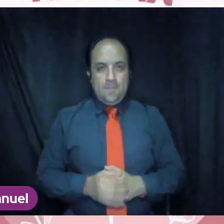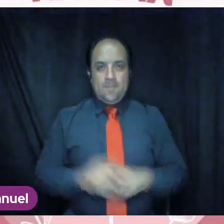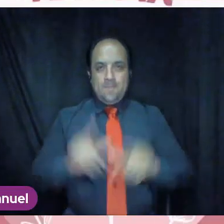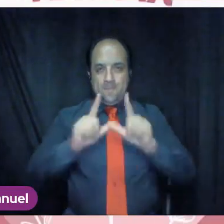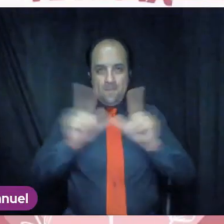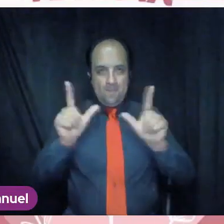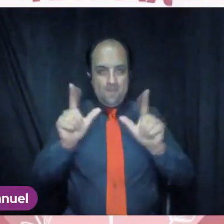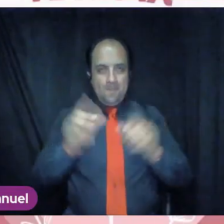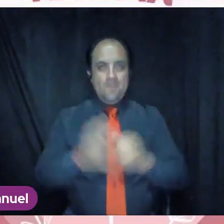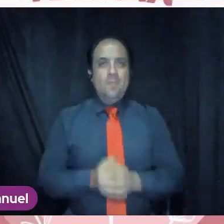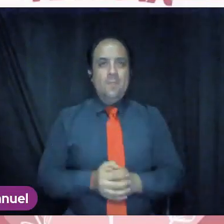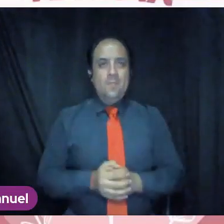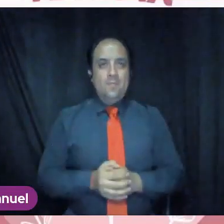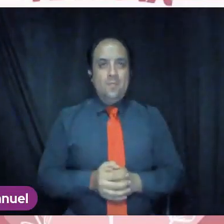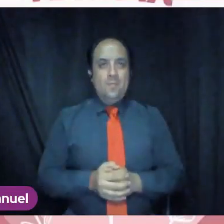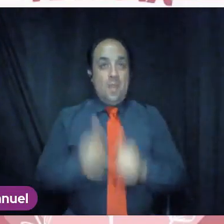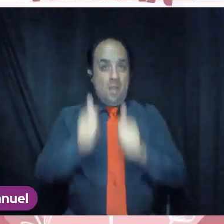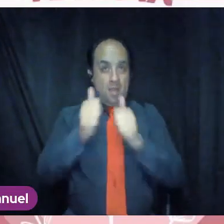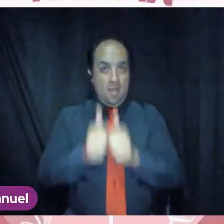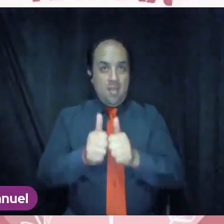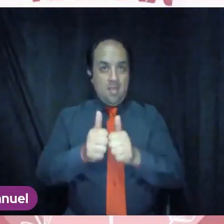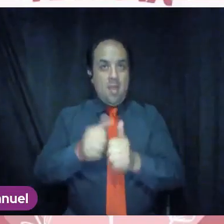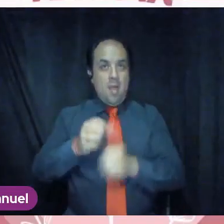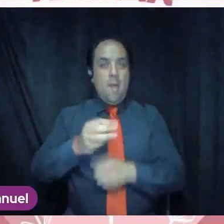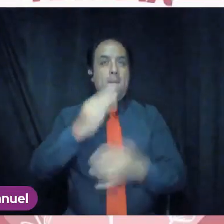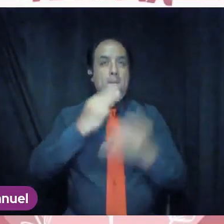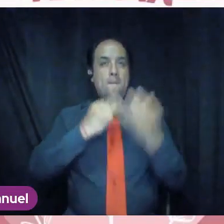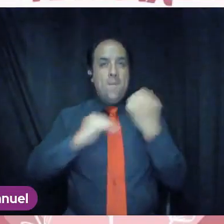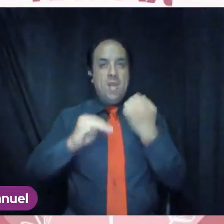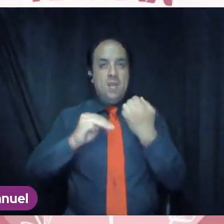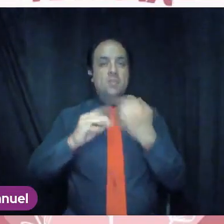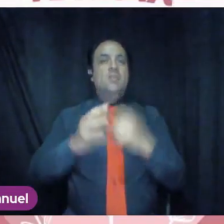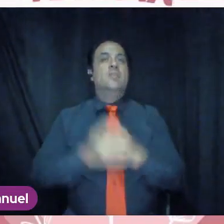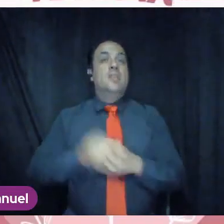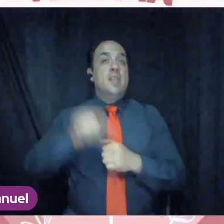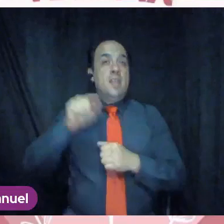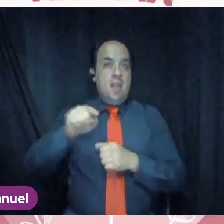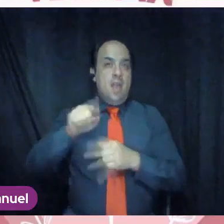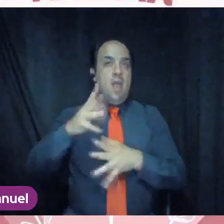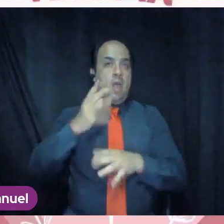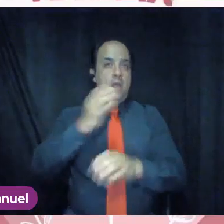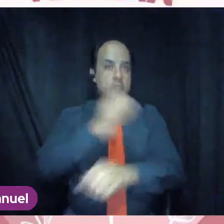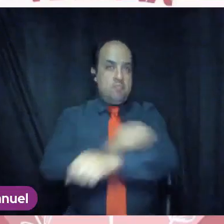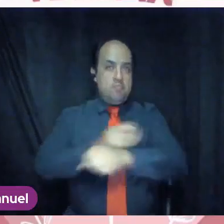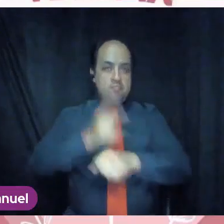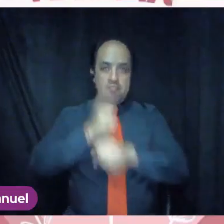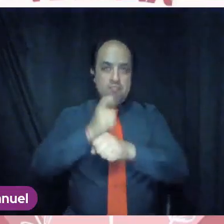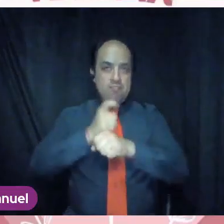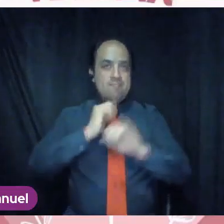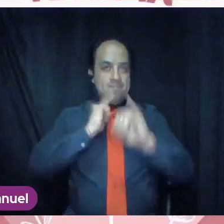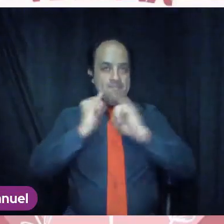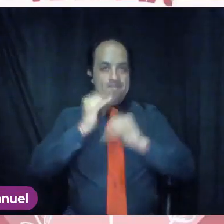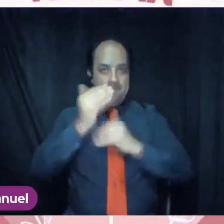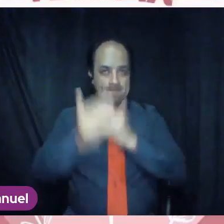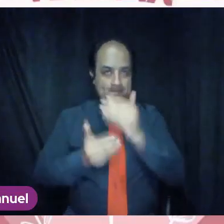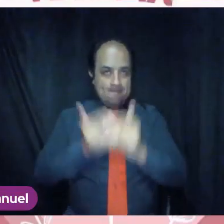Listísimo. Nos quedamos con Manuel, que nos estará apoyando en esta primera interpretación. Y bueno, pues